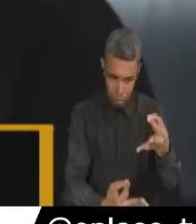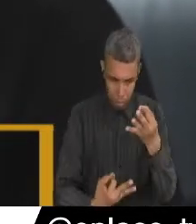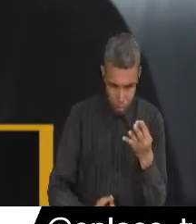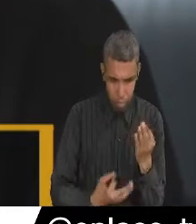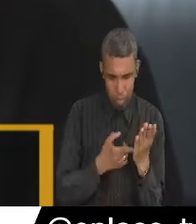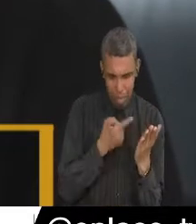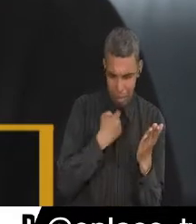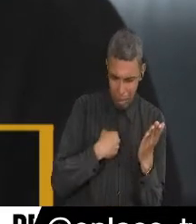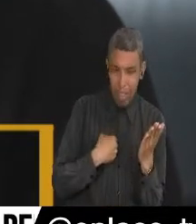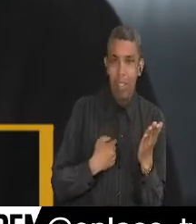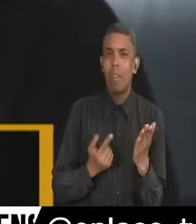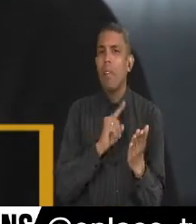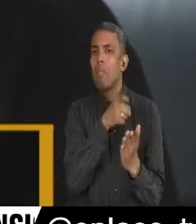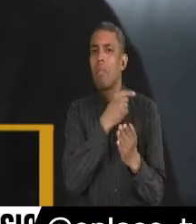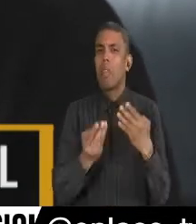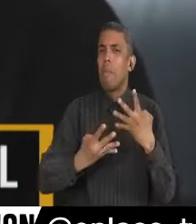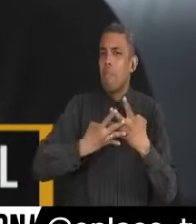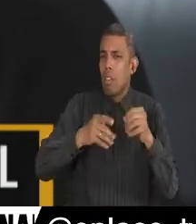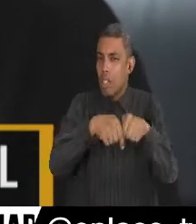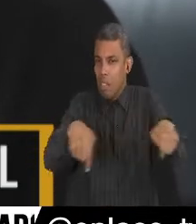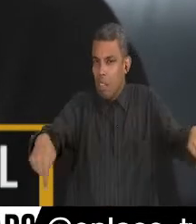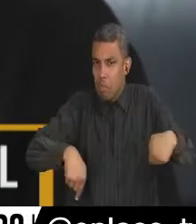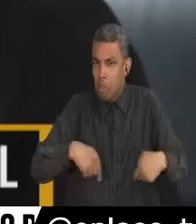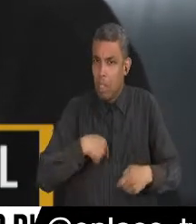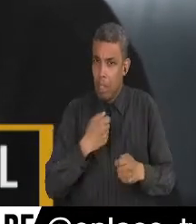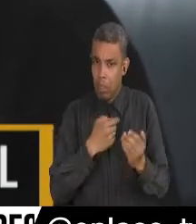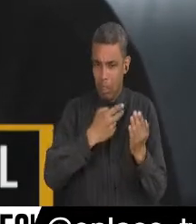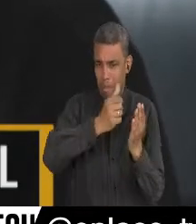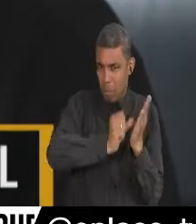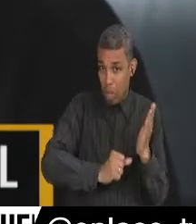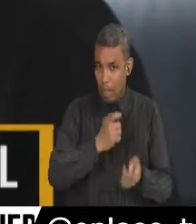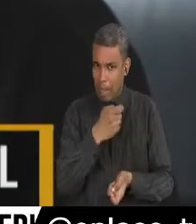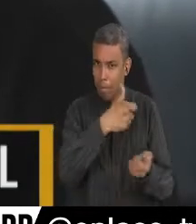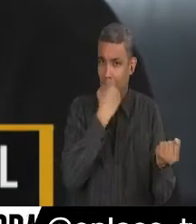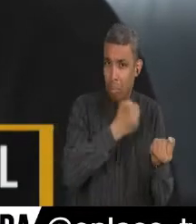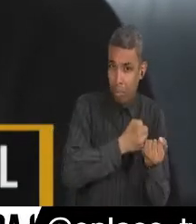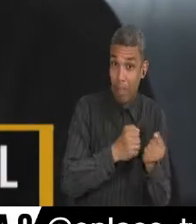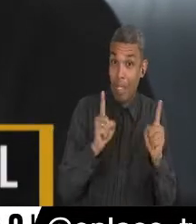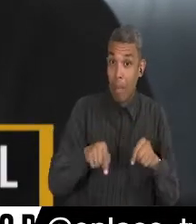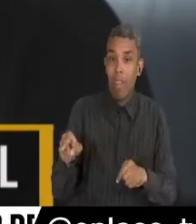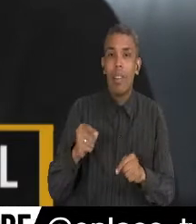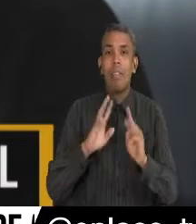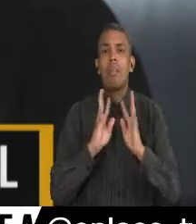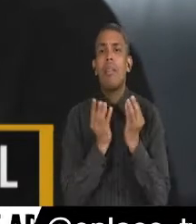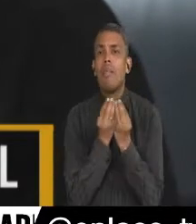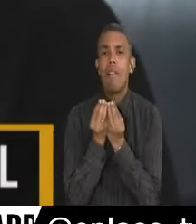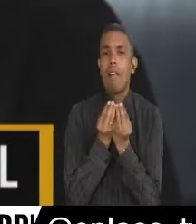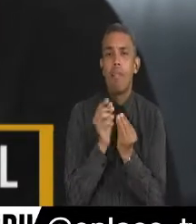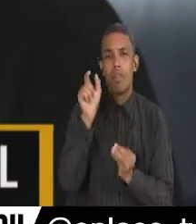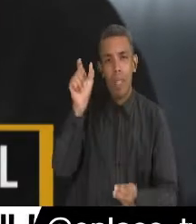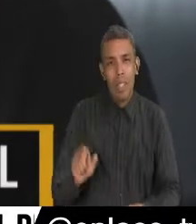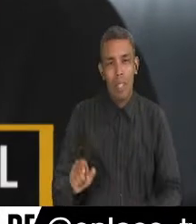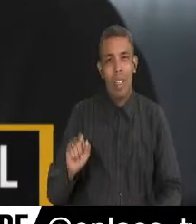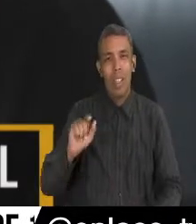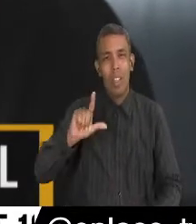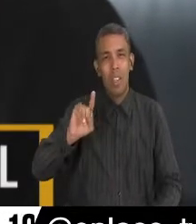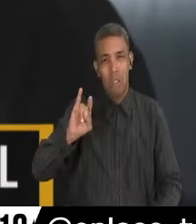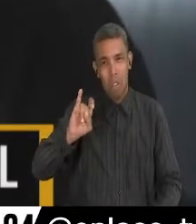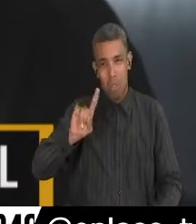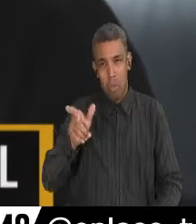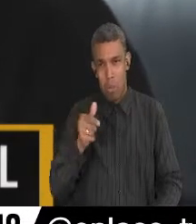han presentado unas iniciativas, como Lucho Arimendi, que presentó la institucionalización de la fiesta